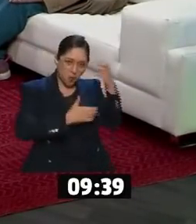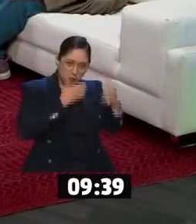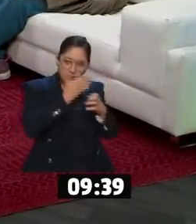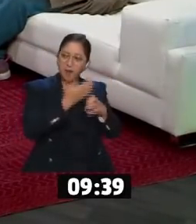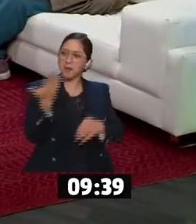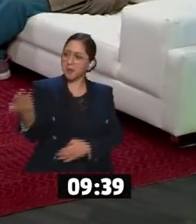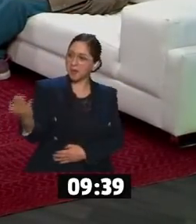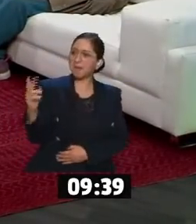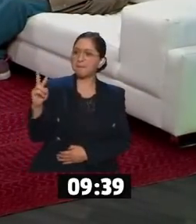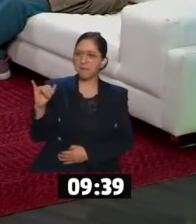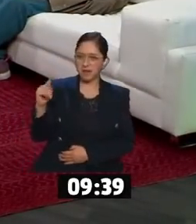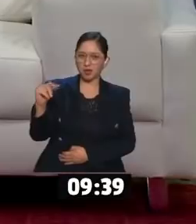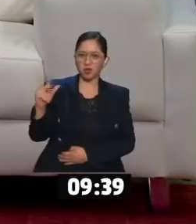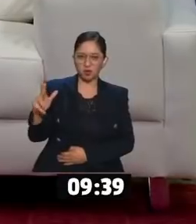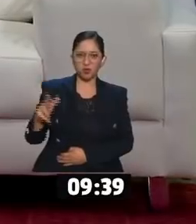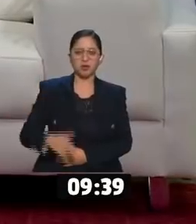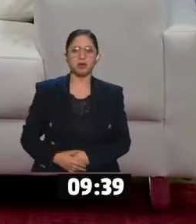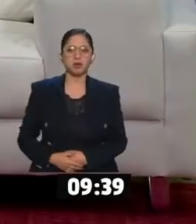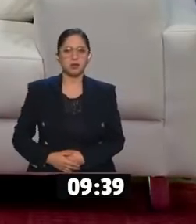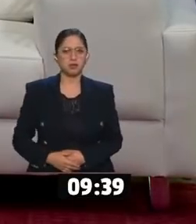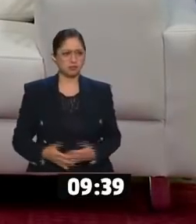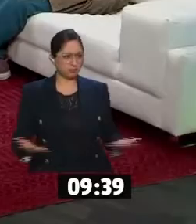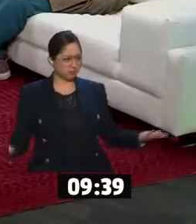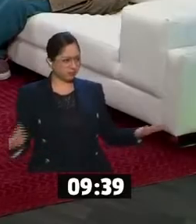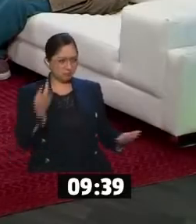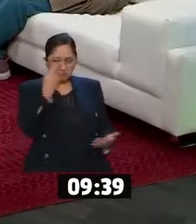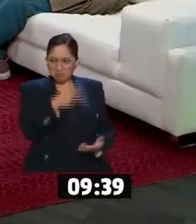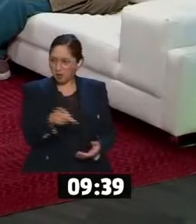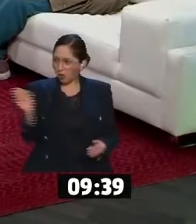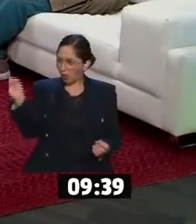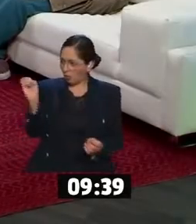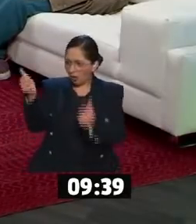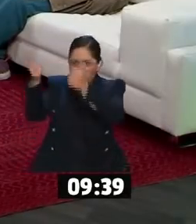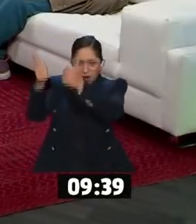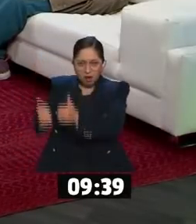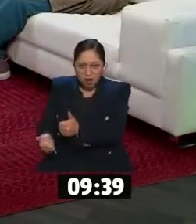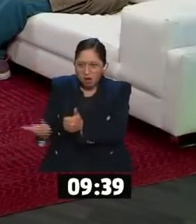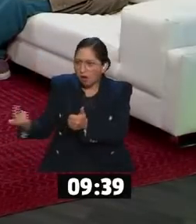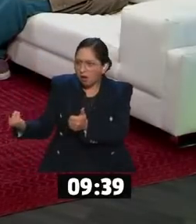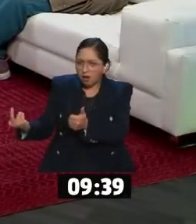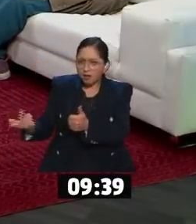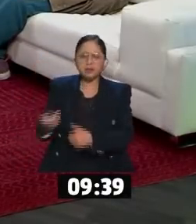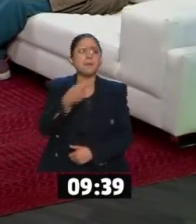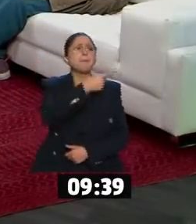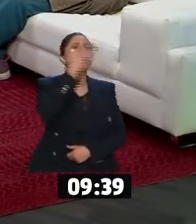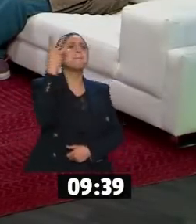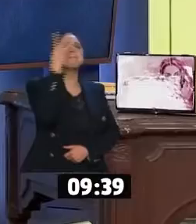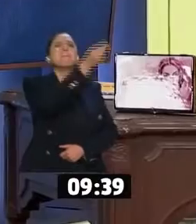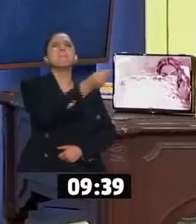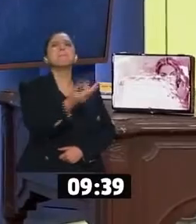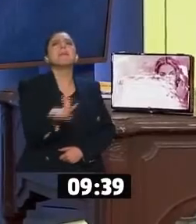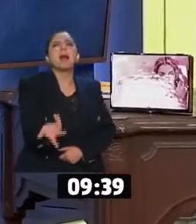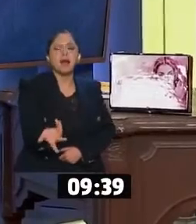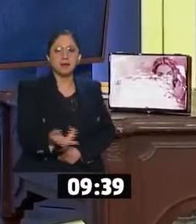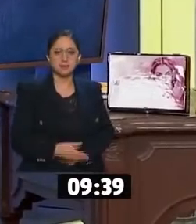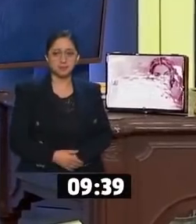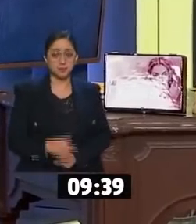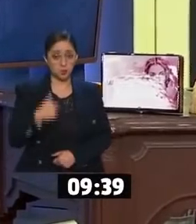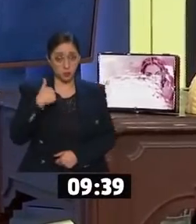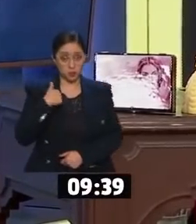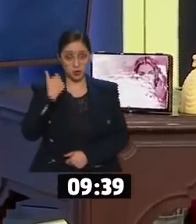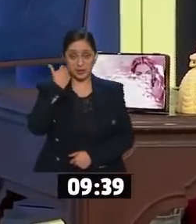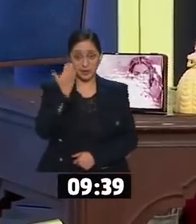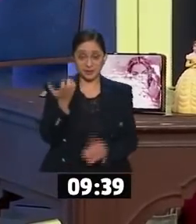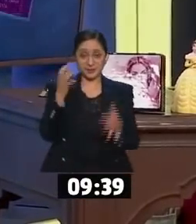Víctor, pero no lo todos. festejaron cuando estaba aquí. ¿Para qué se va? Miren, yo tengo que aclarar que estoy dando